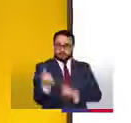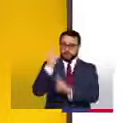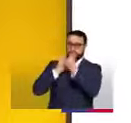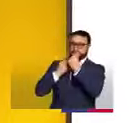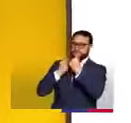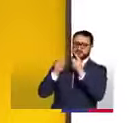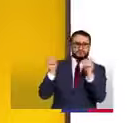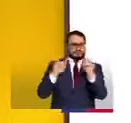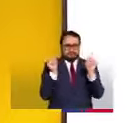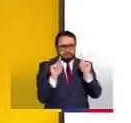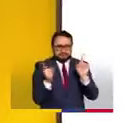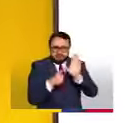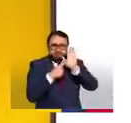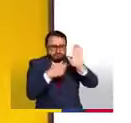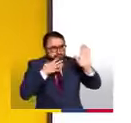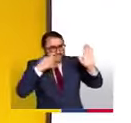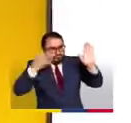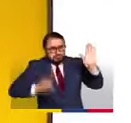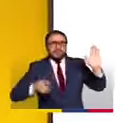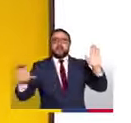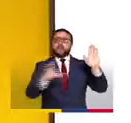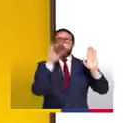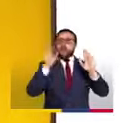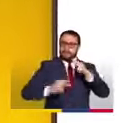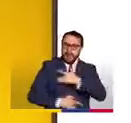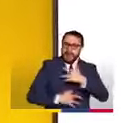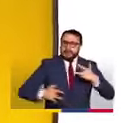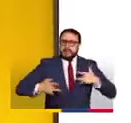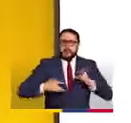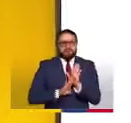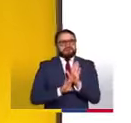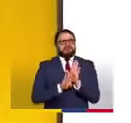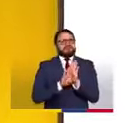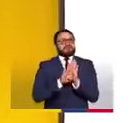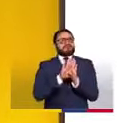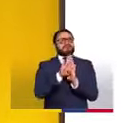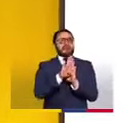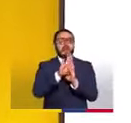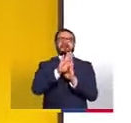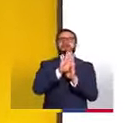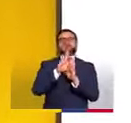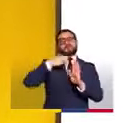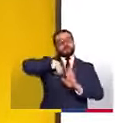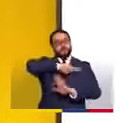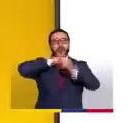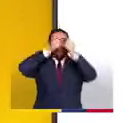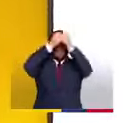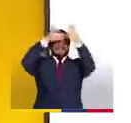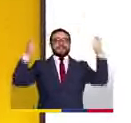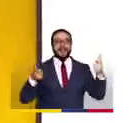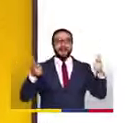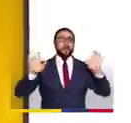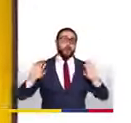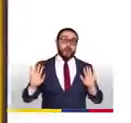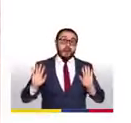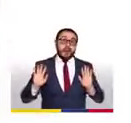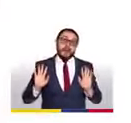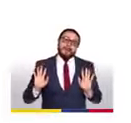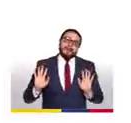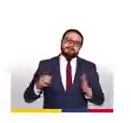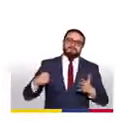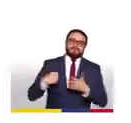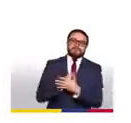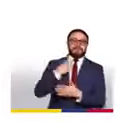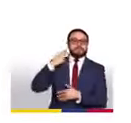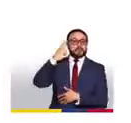construir salud en Colombia. Y lo hacemos con el Estado. Aunque lamentablemente en el Chocó privatizaron